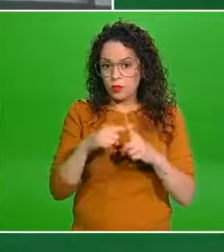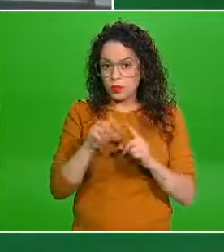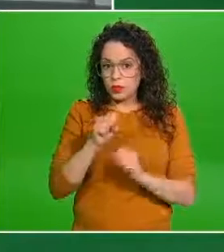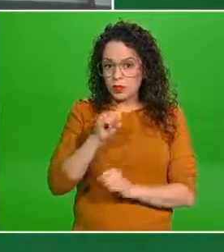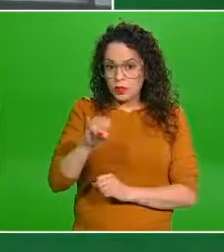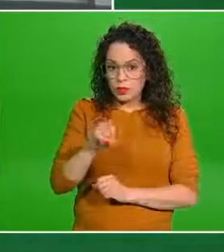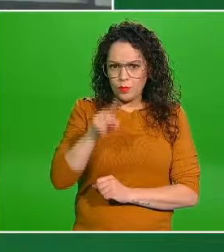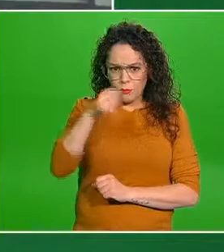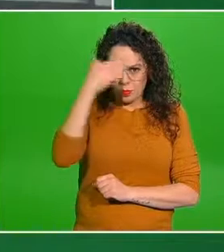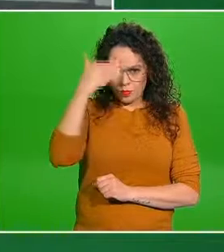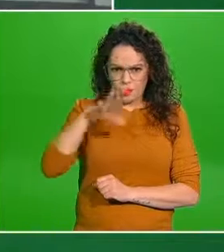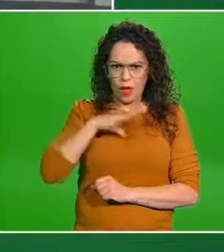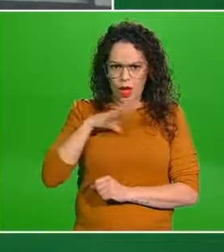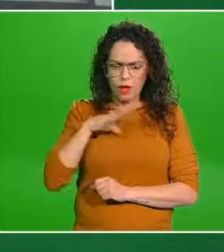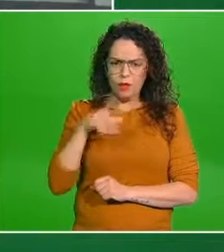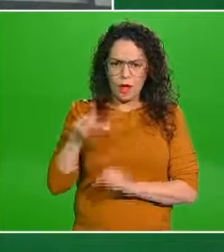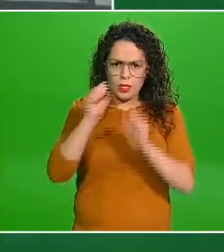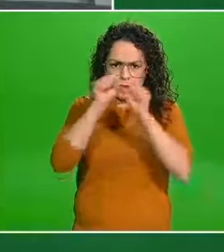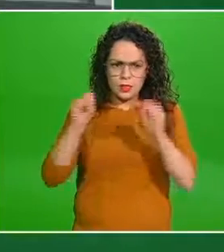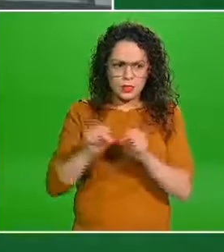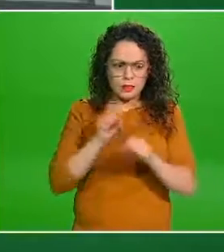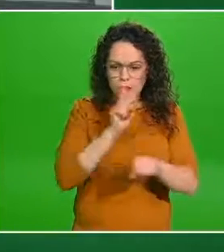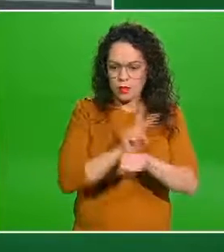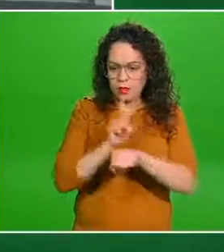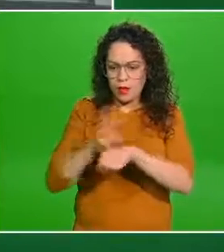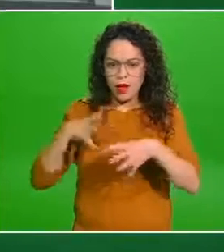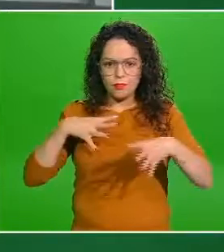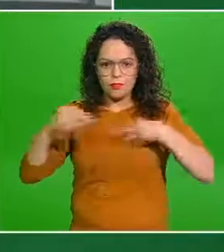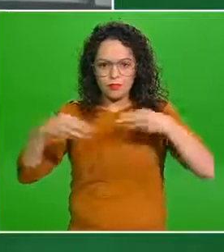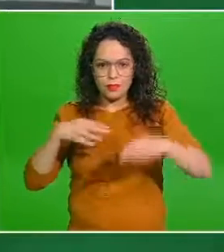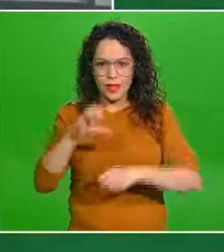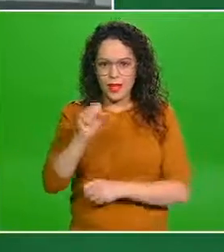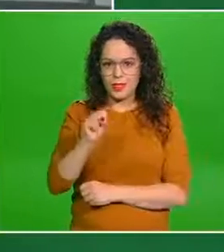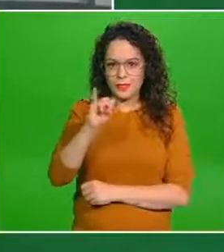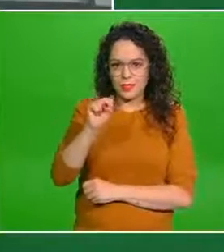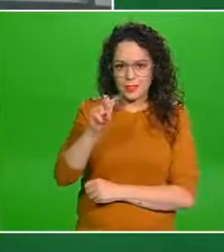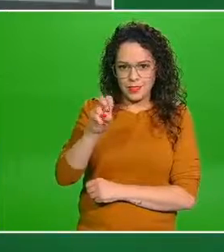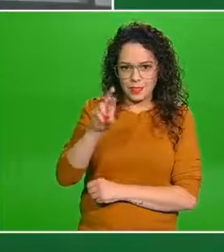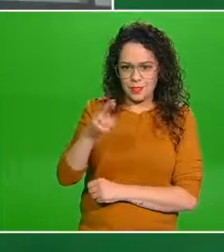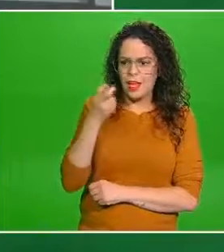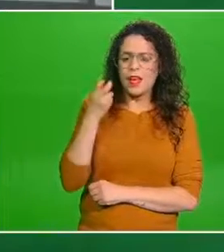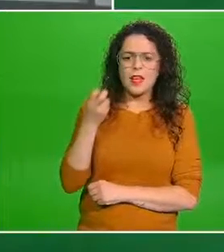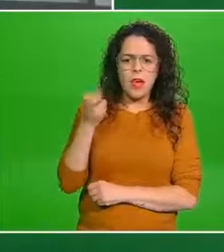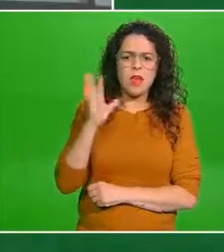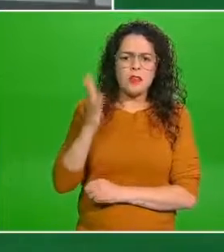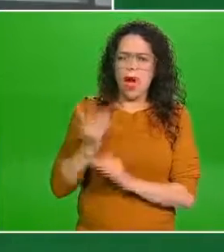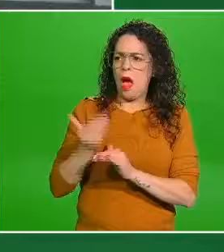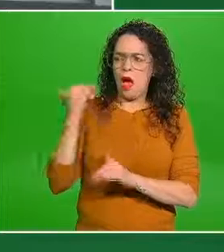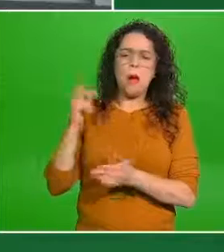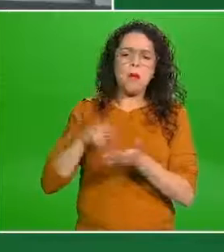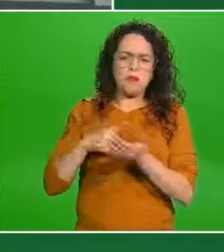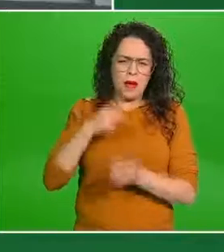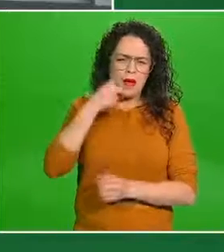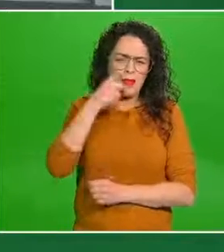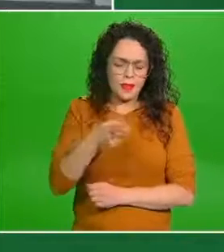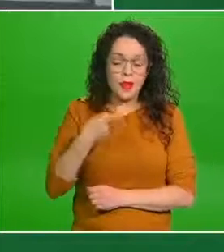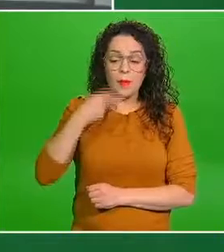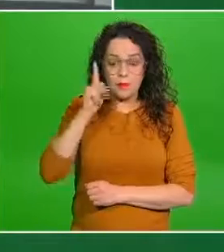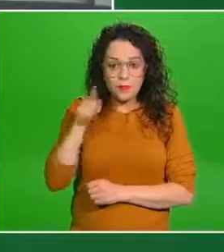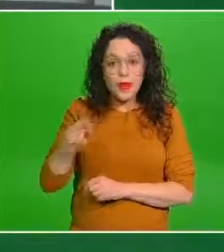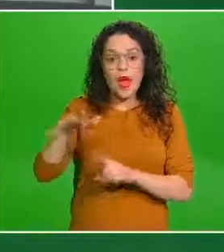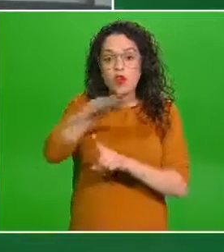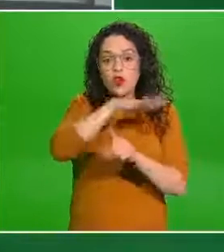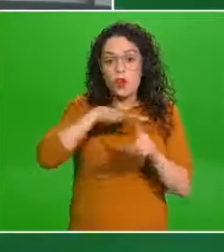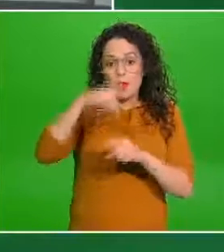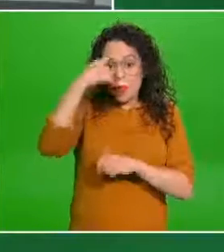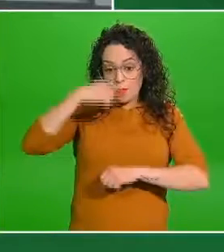un sistema de vigilancia epidemiológica. ¿Qué significa esto? ¿No? Creo que ya lo hemos mencionado muchas veces, pero tiene que ver con el contexto de